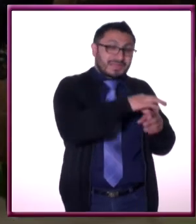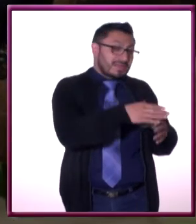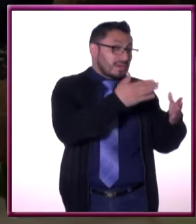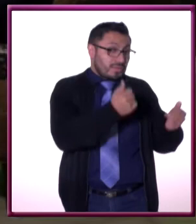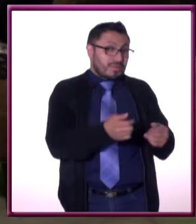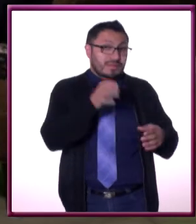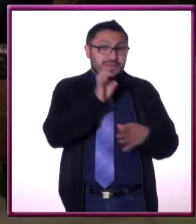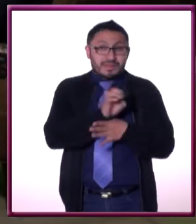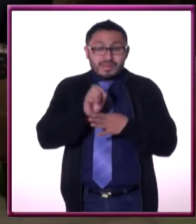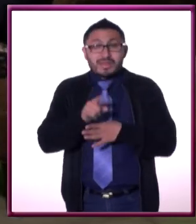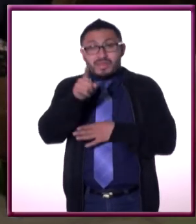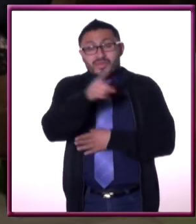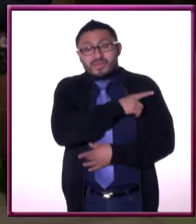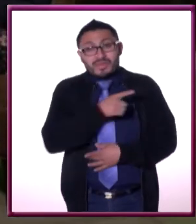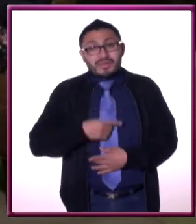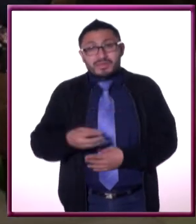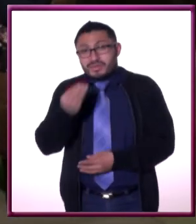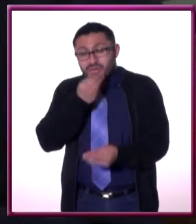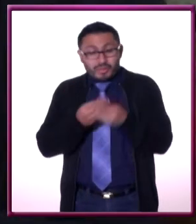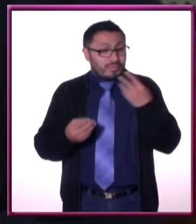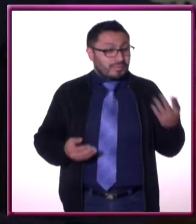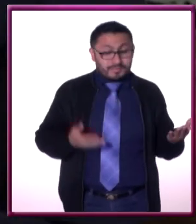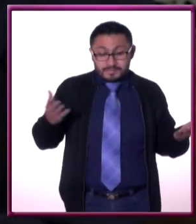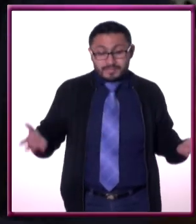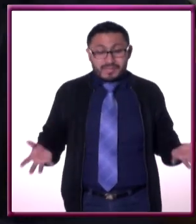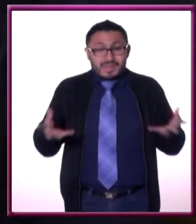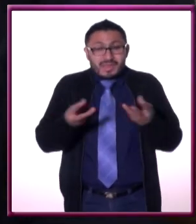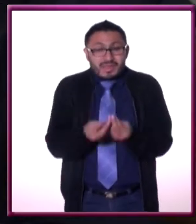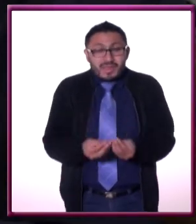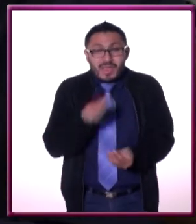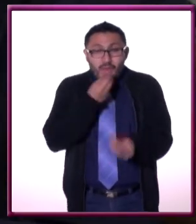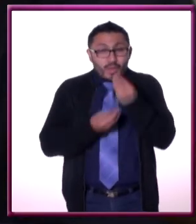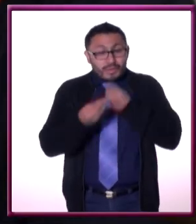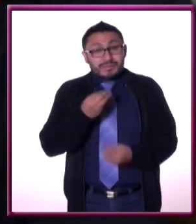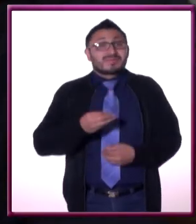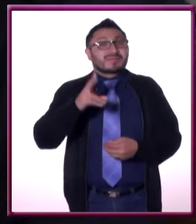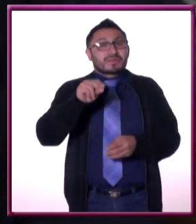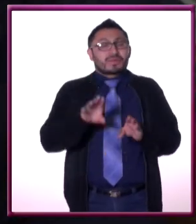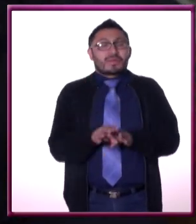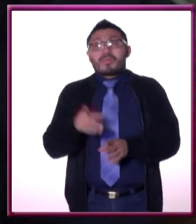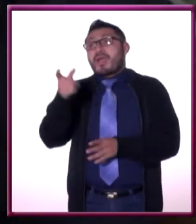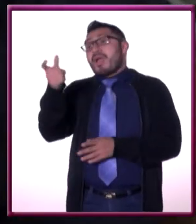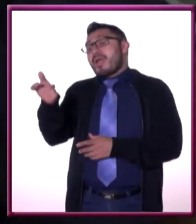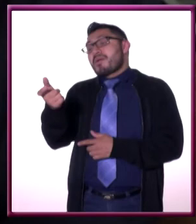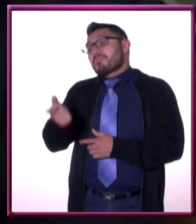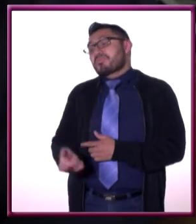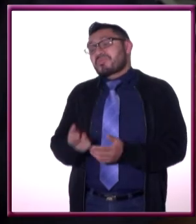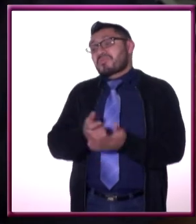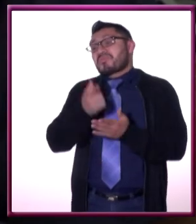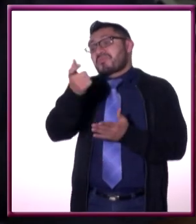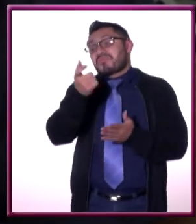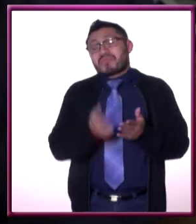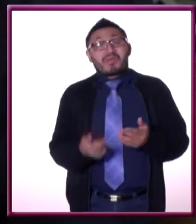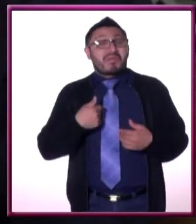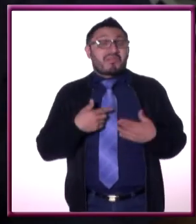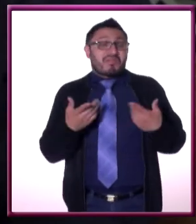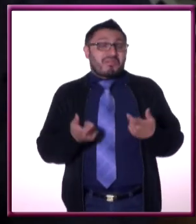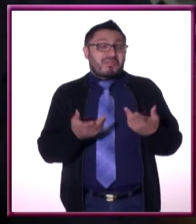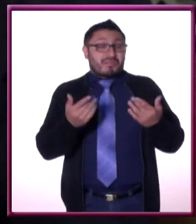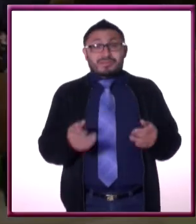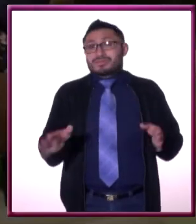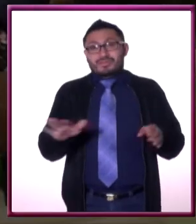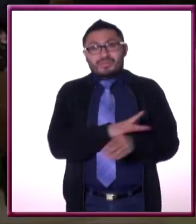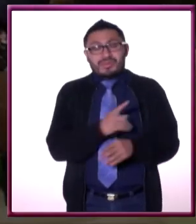realidad lo que tenemos que hacer es comerle las dos cosas, ¿no? Claro. Entonces, no ningunear estas hierbitas porque, pues, en realidad nos